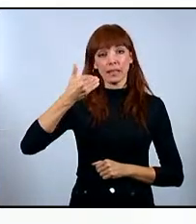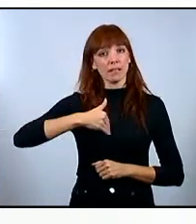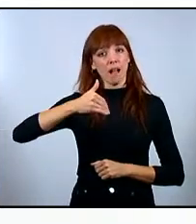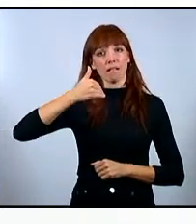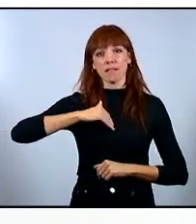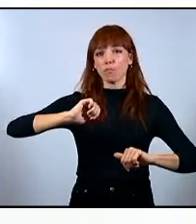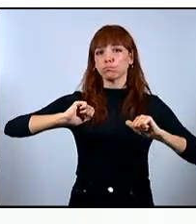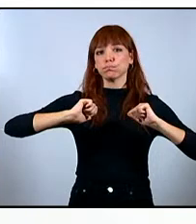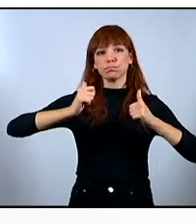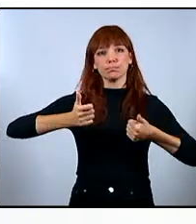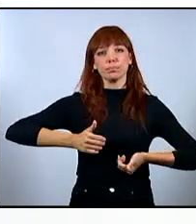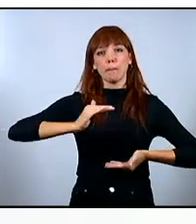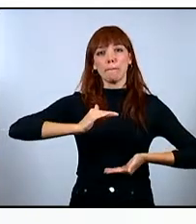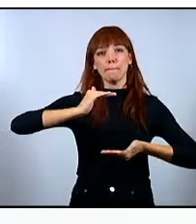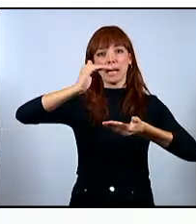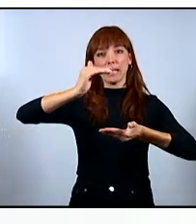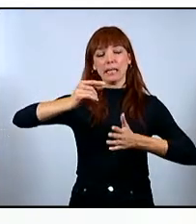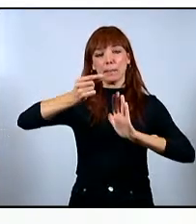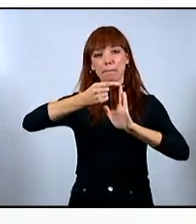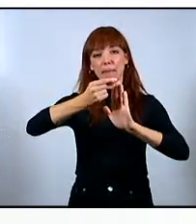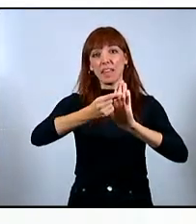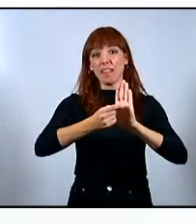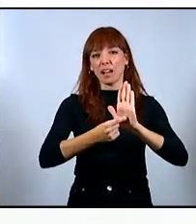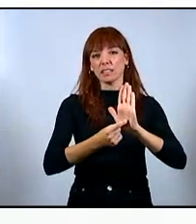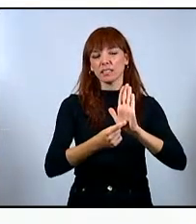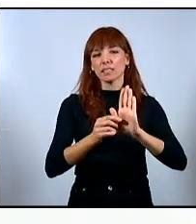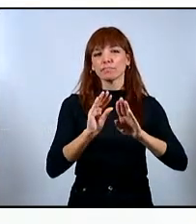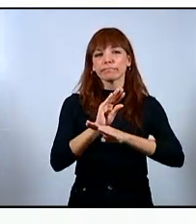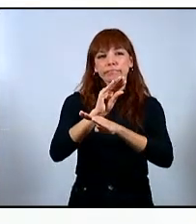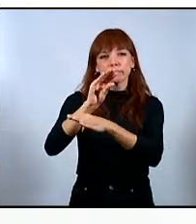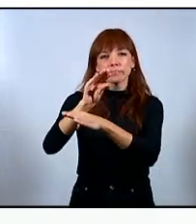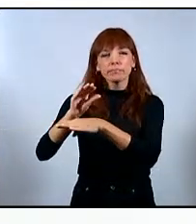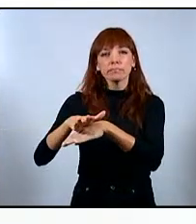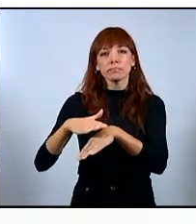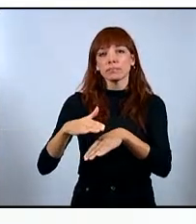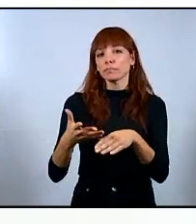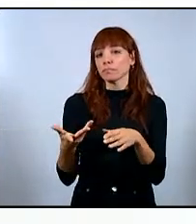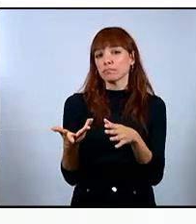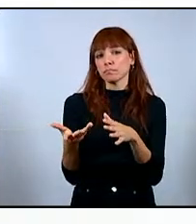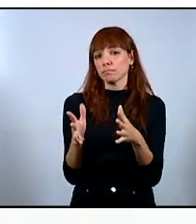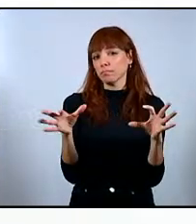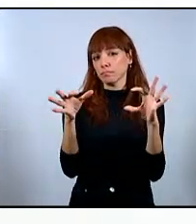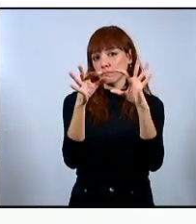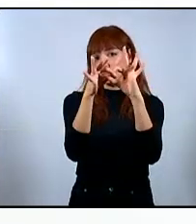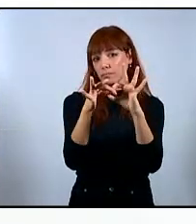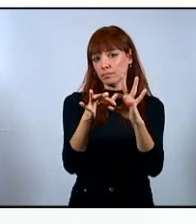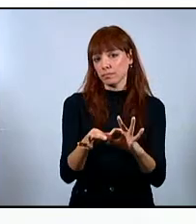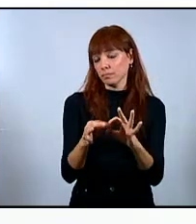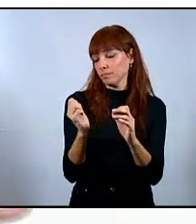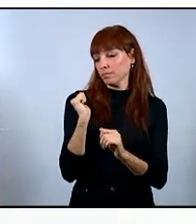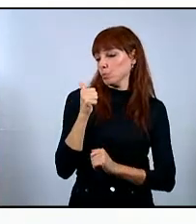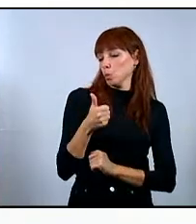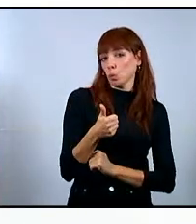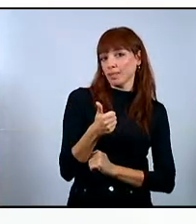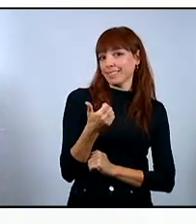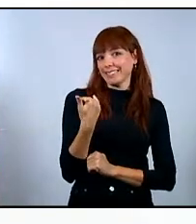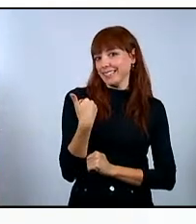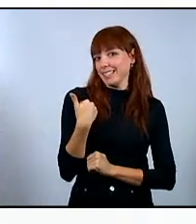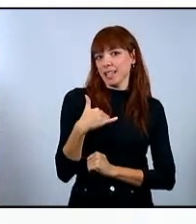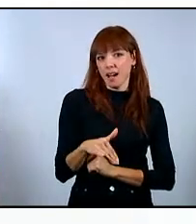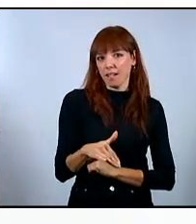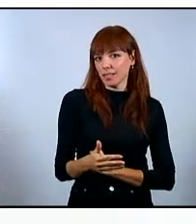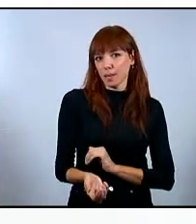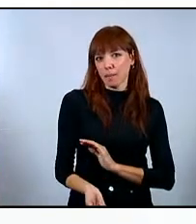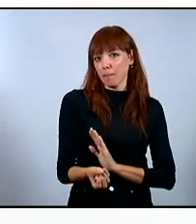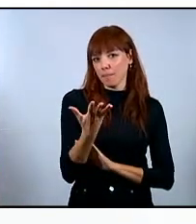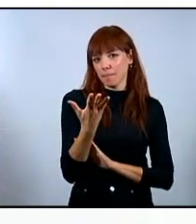el paquete de medidas que vamos a poner en marcha irá en el mismo sentido en el que ya del paquete que ya hemos puesto en marcha y